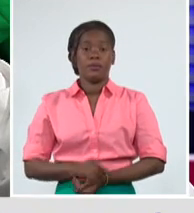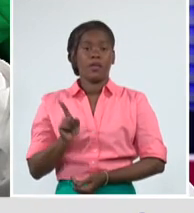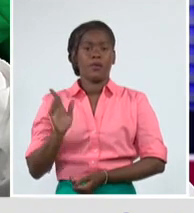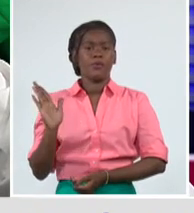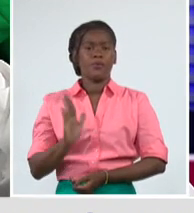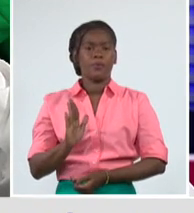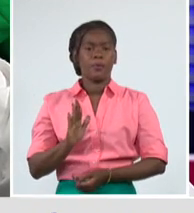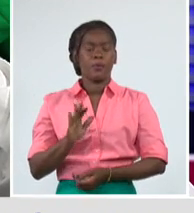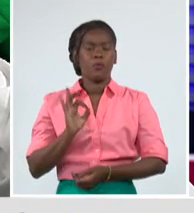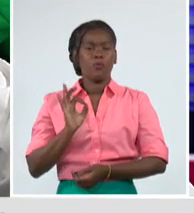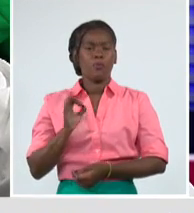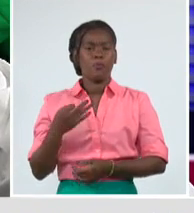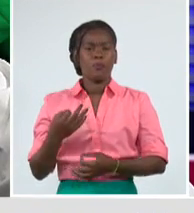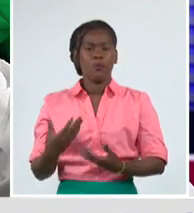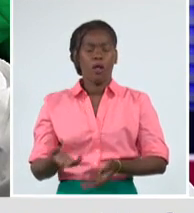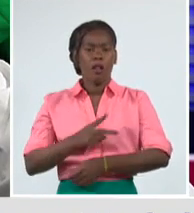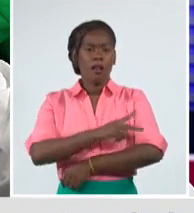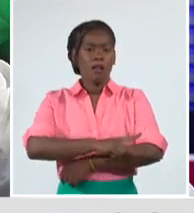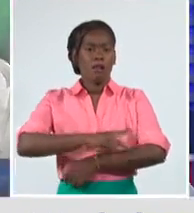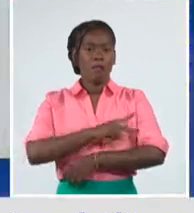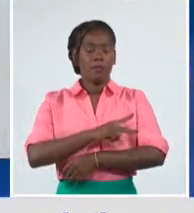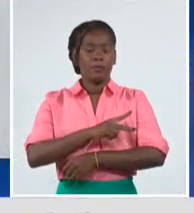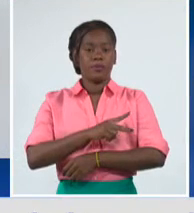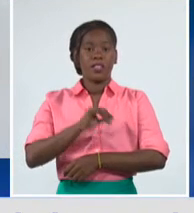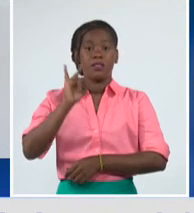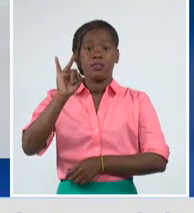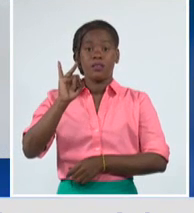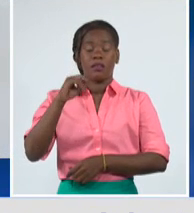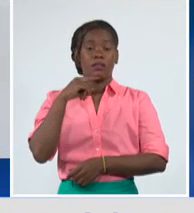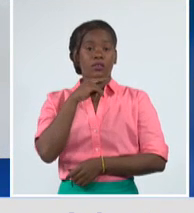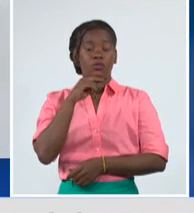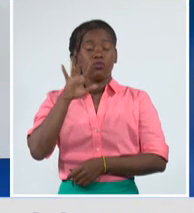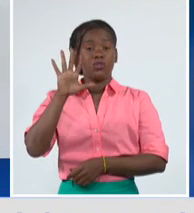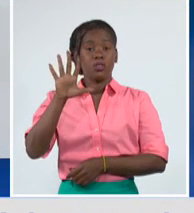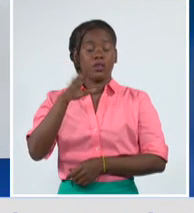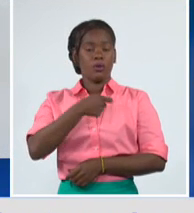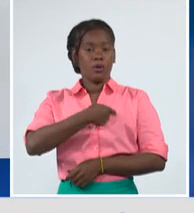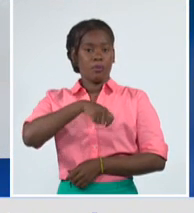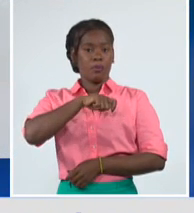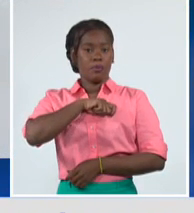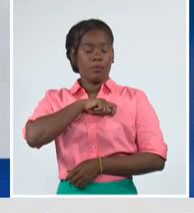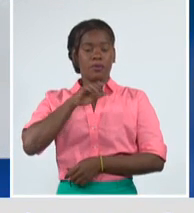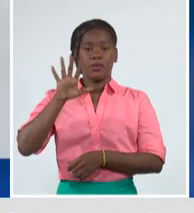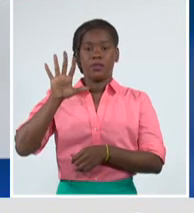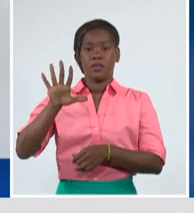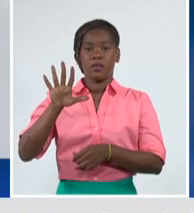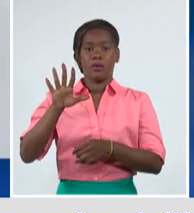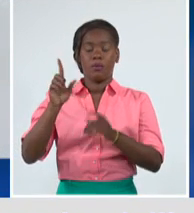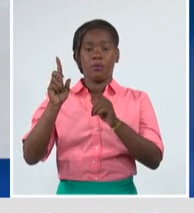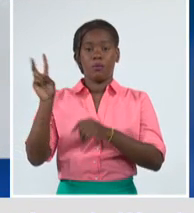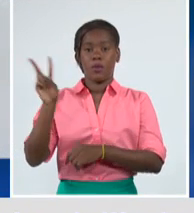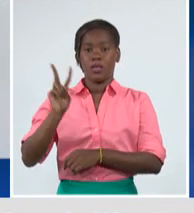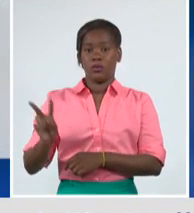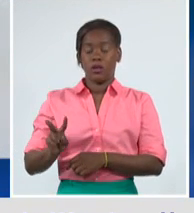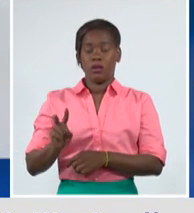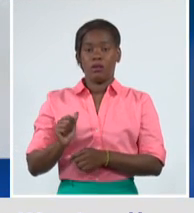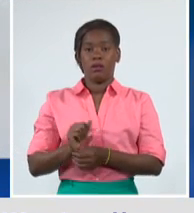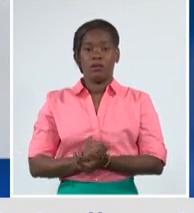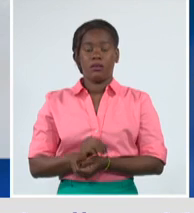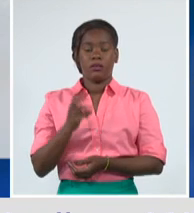los 21, 7 de Rusia, 5 de España, 5 de Venezuela, Estados Unidos